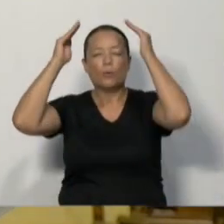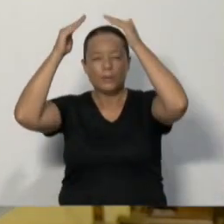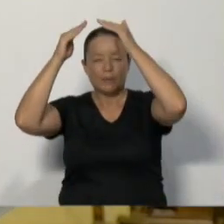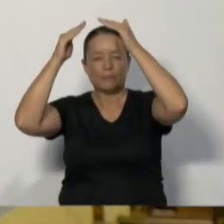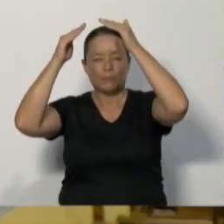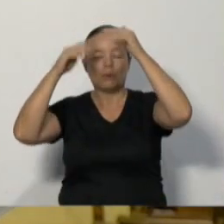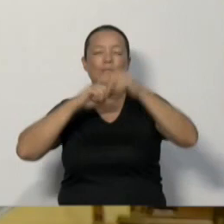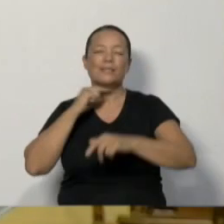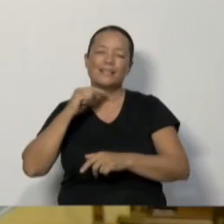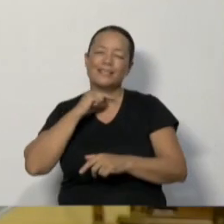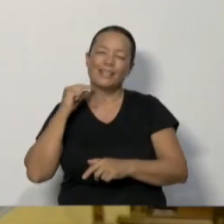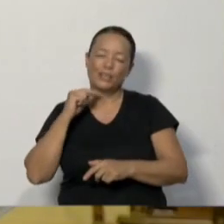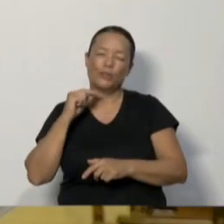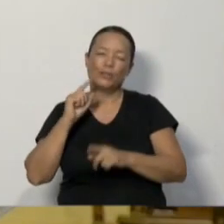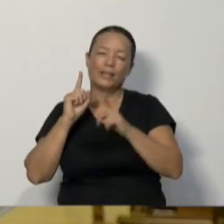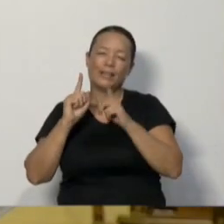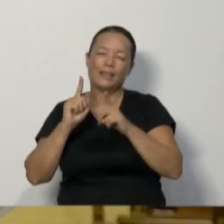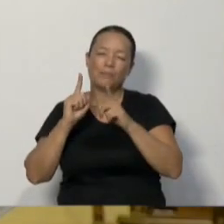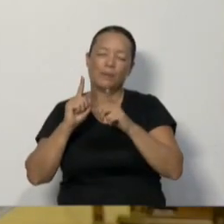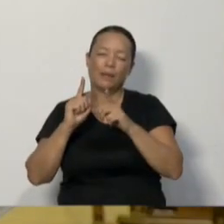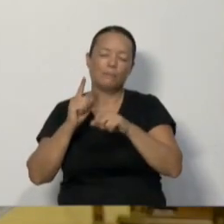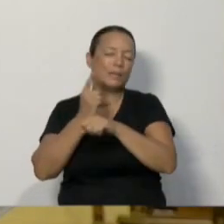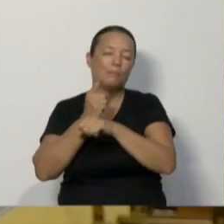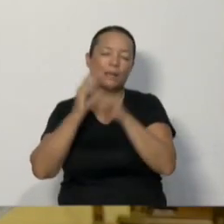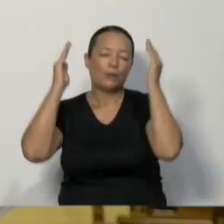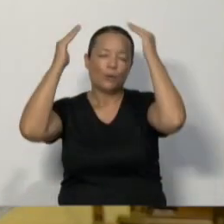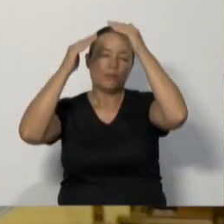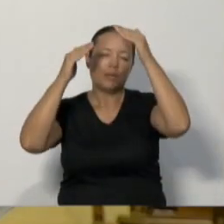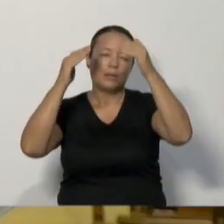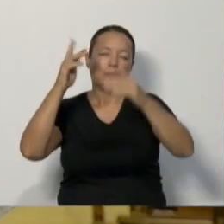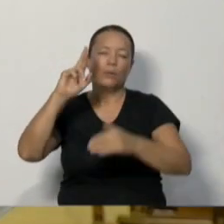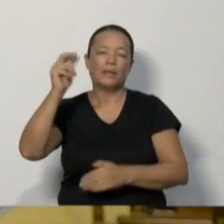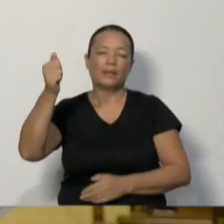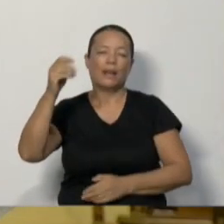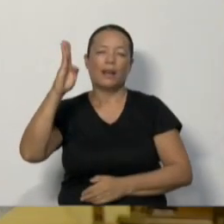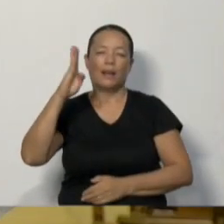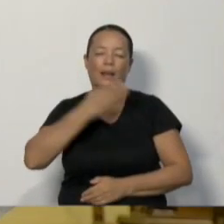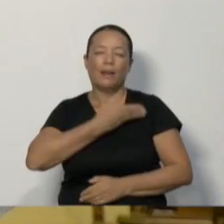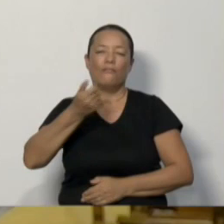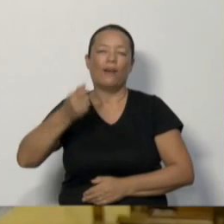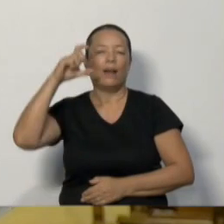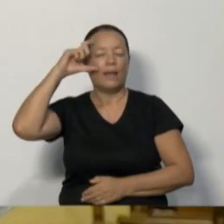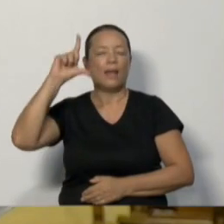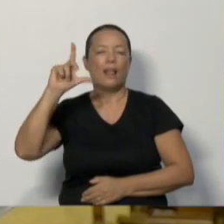Aires, que fue después el primer obispo de Rafaela y fue arzobispo de Santa Fe.